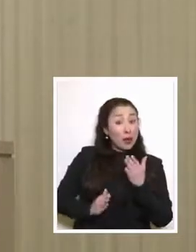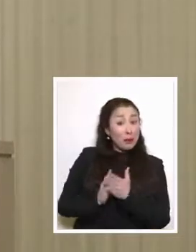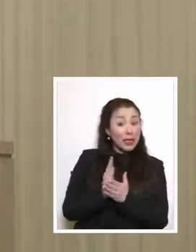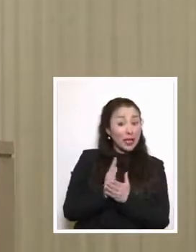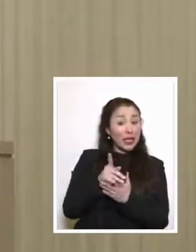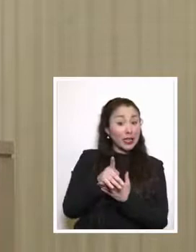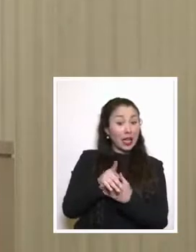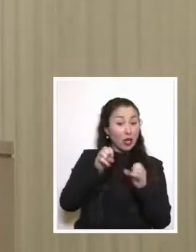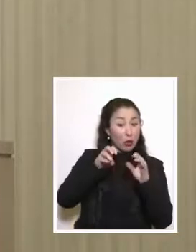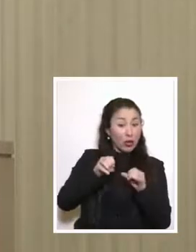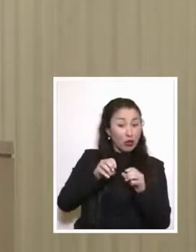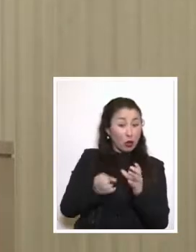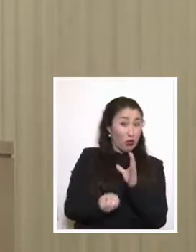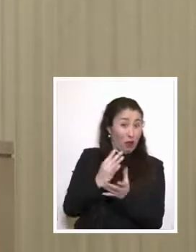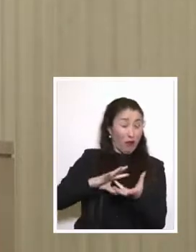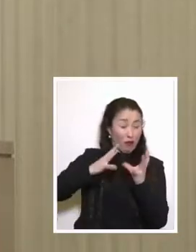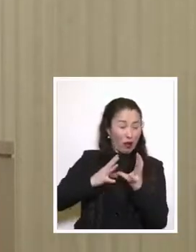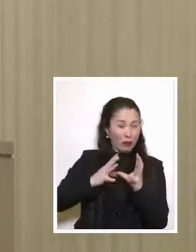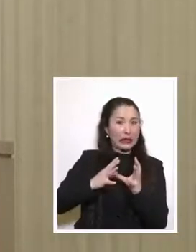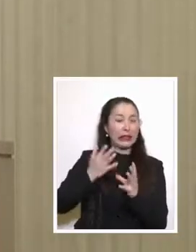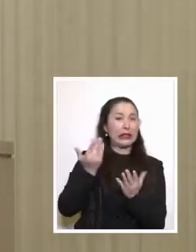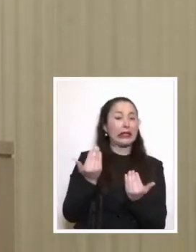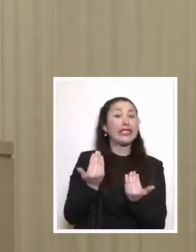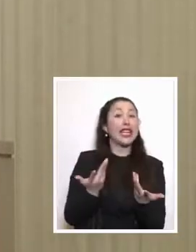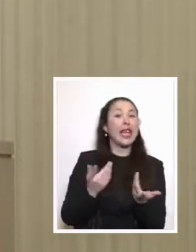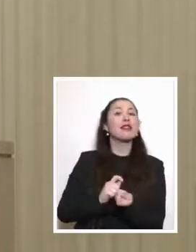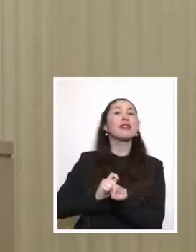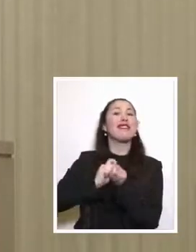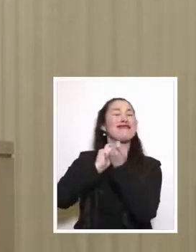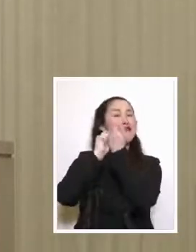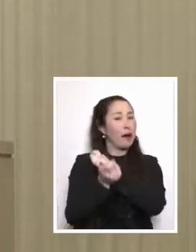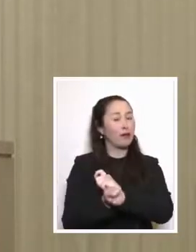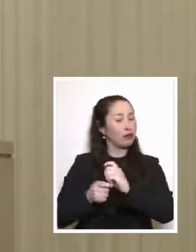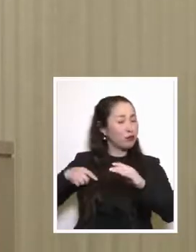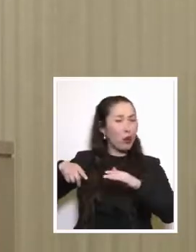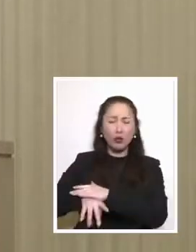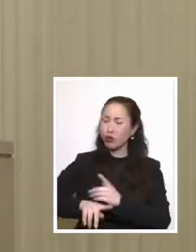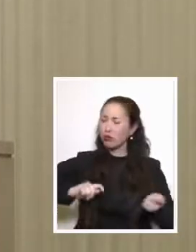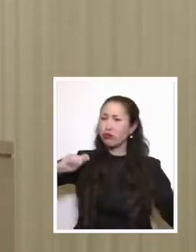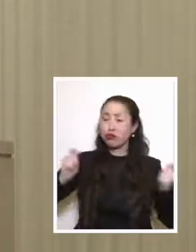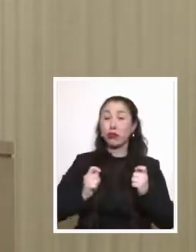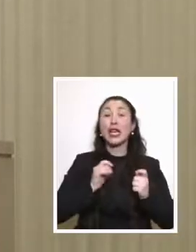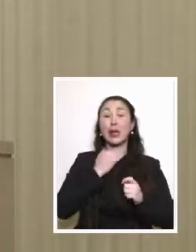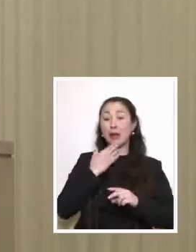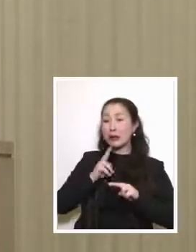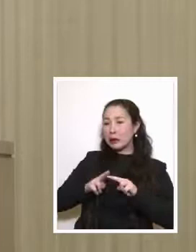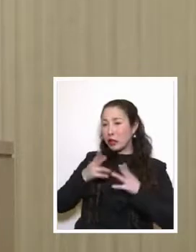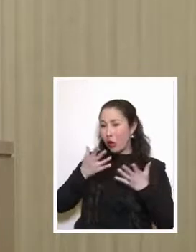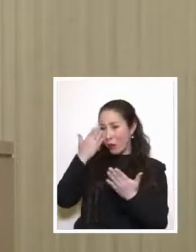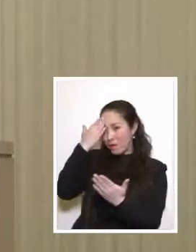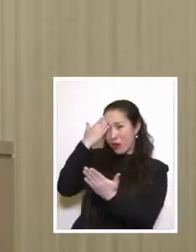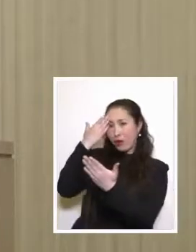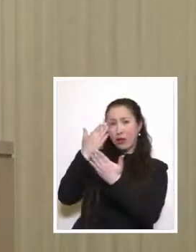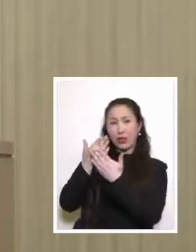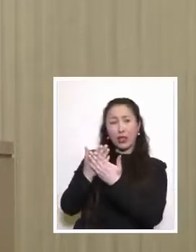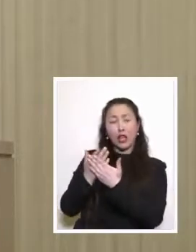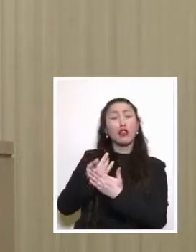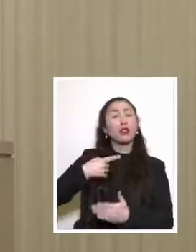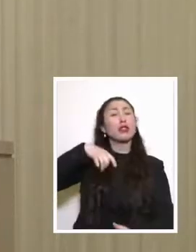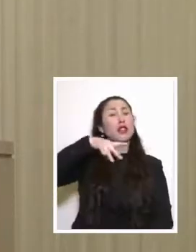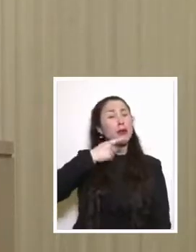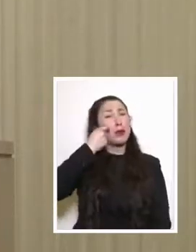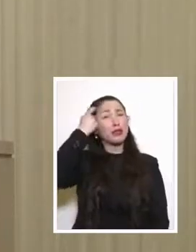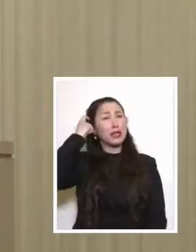forma de educar requieren de profundas transformaciones y de preparación para enfrentarlos. Estamos conscientes de que las visiones,